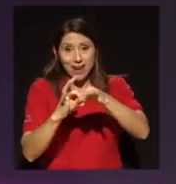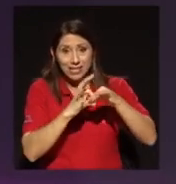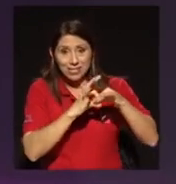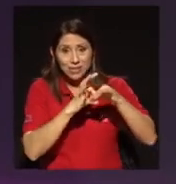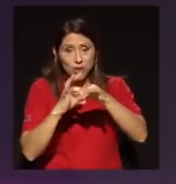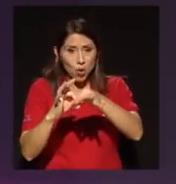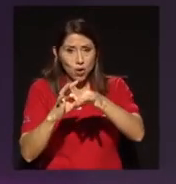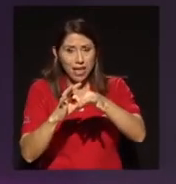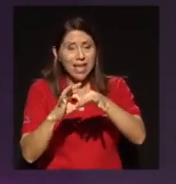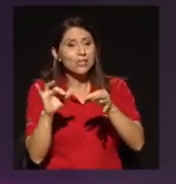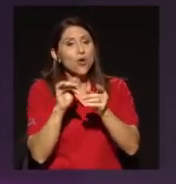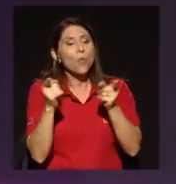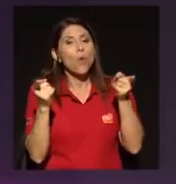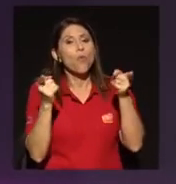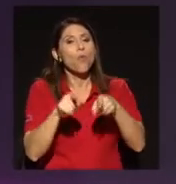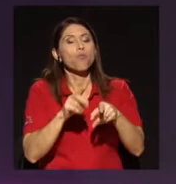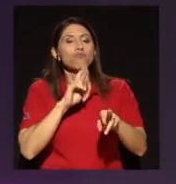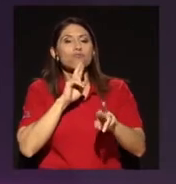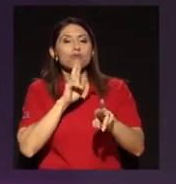un